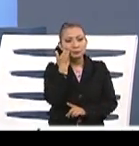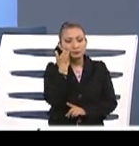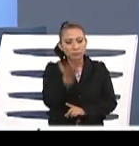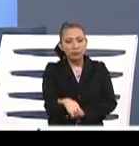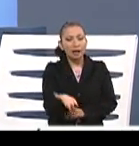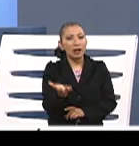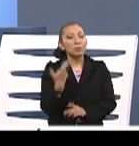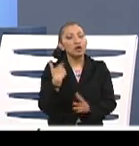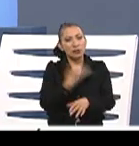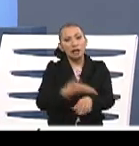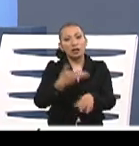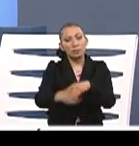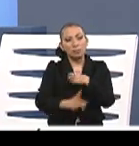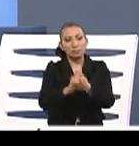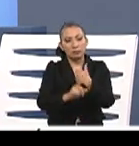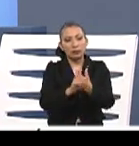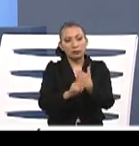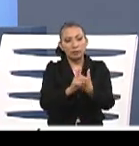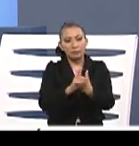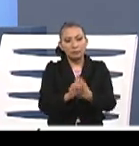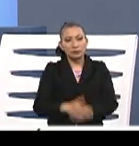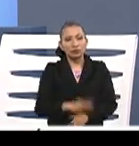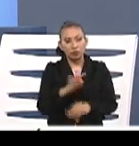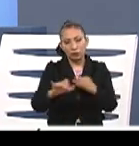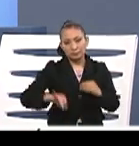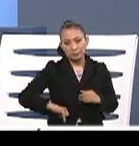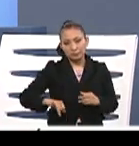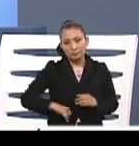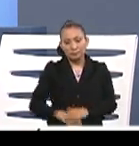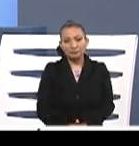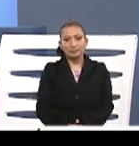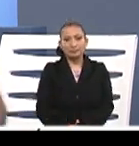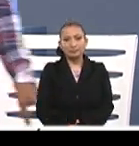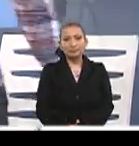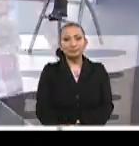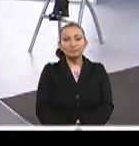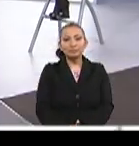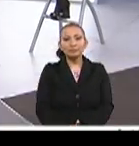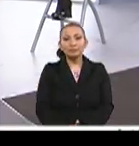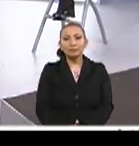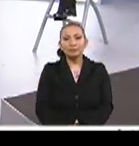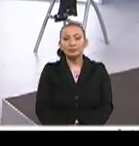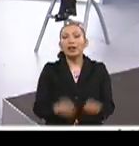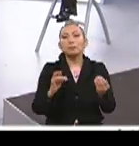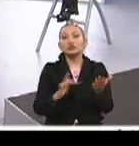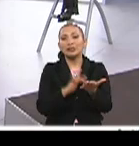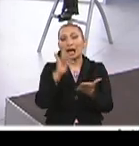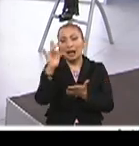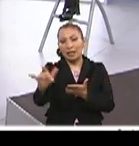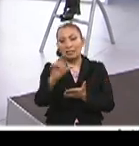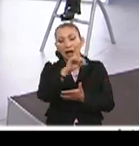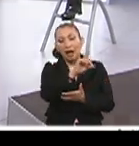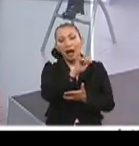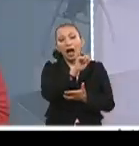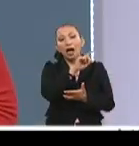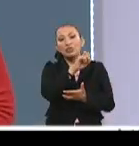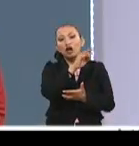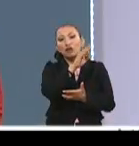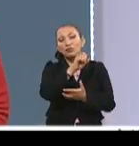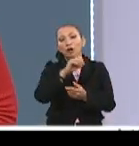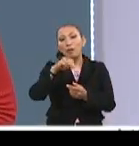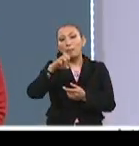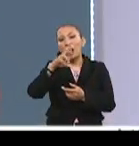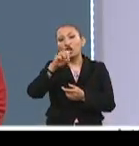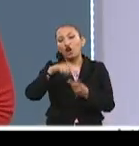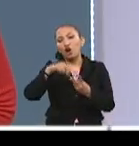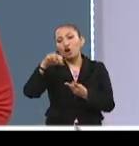solucionar este problema que creo que a todos nos interesa. Pues muchas gracias a Adolfo, Marco y Noé